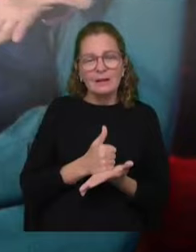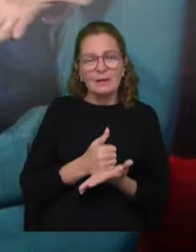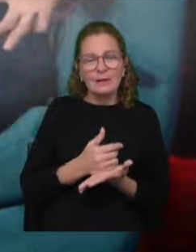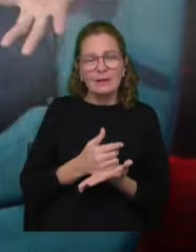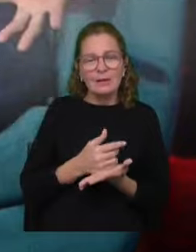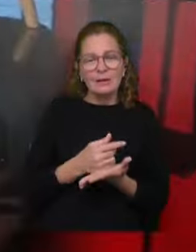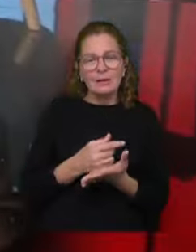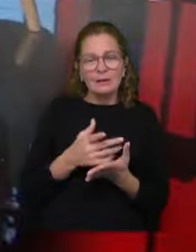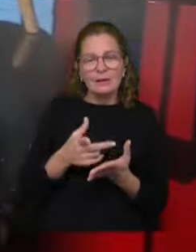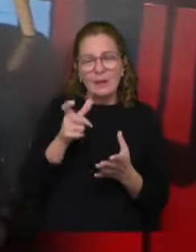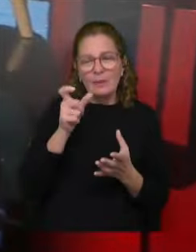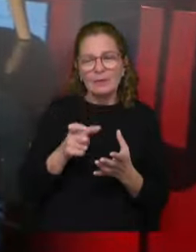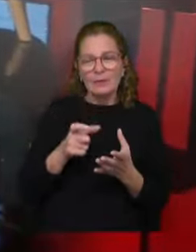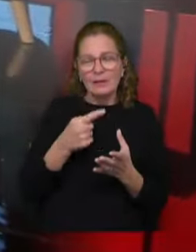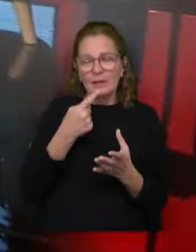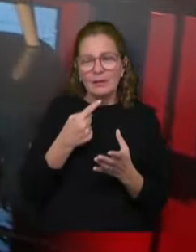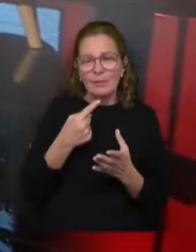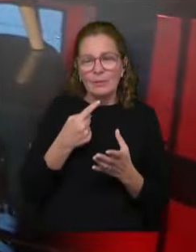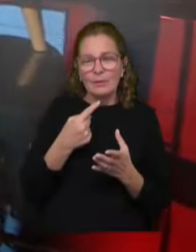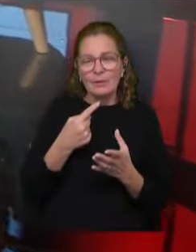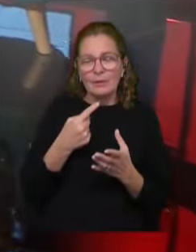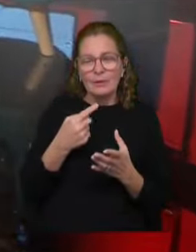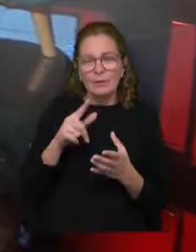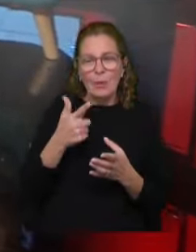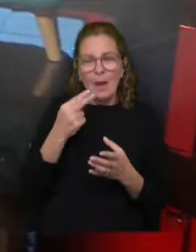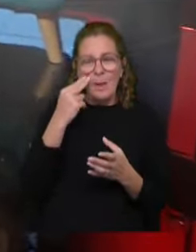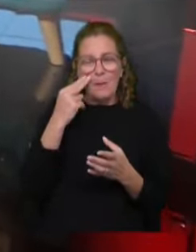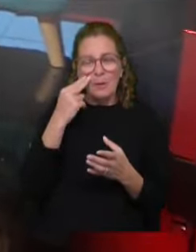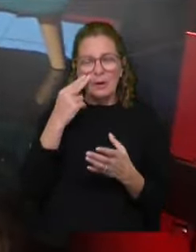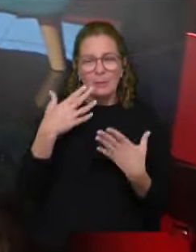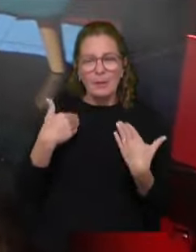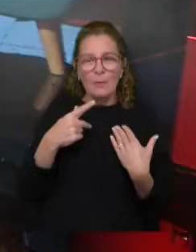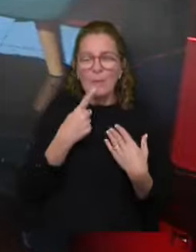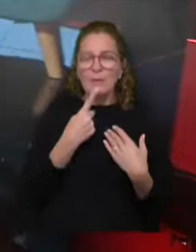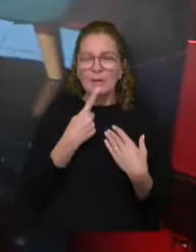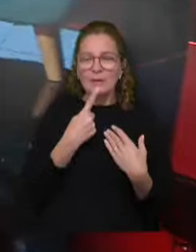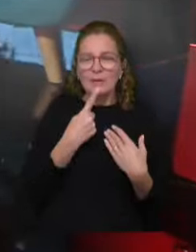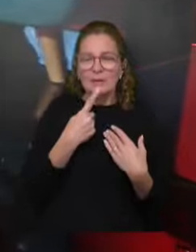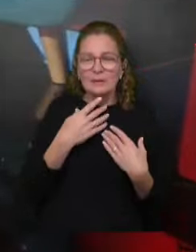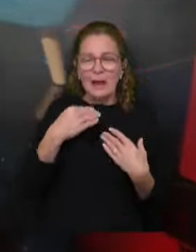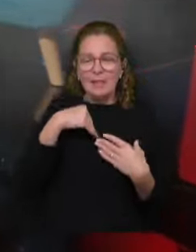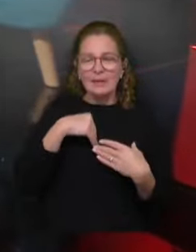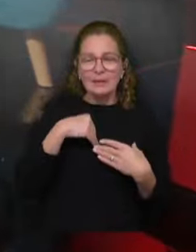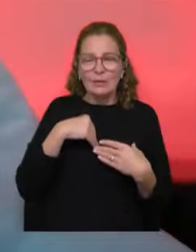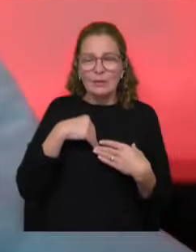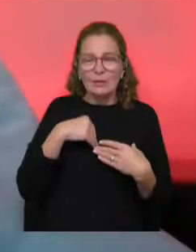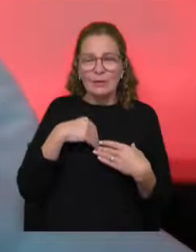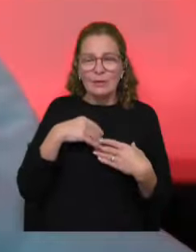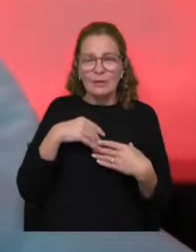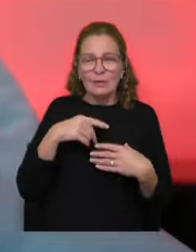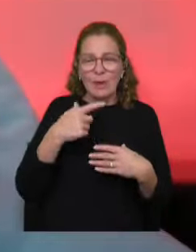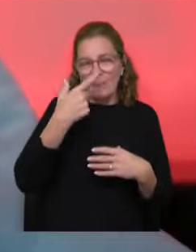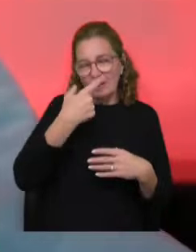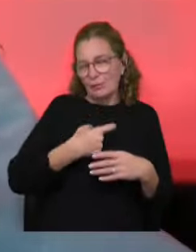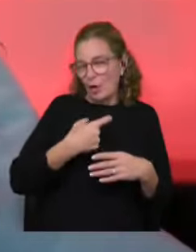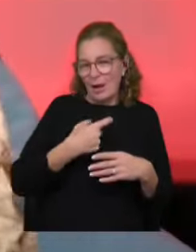las víctimas. Claro, claro. Digamos, es como que no tengo un problema político, moral, con lo que vive mi personaje.